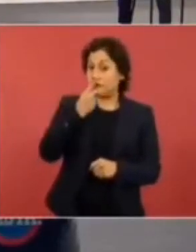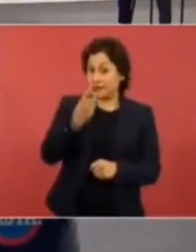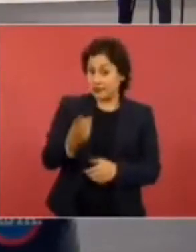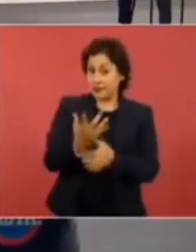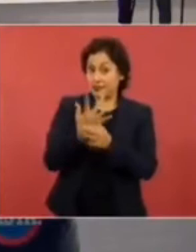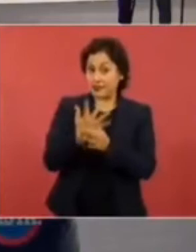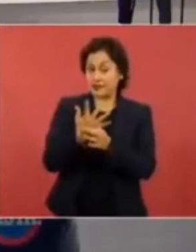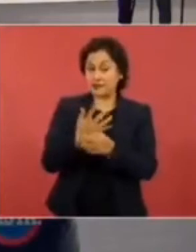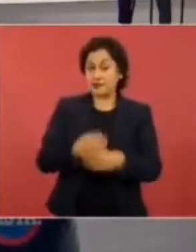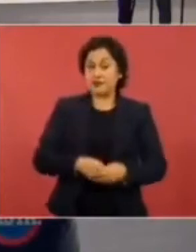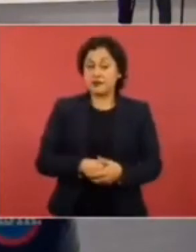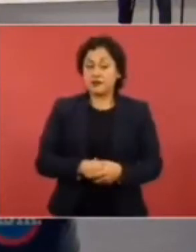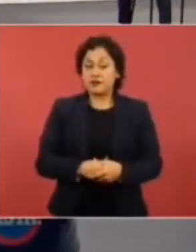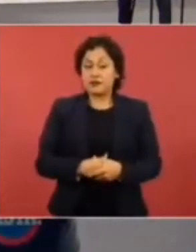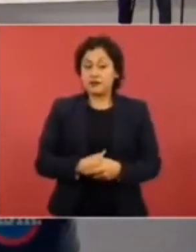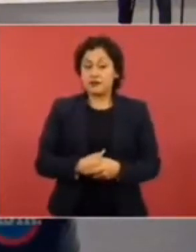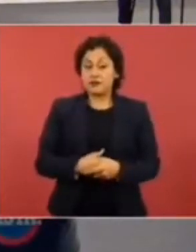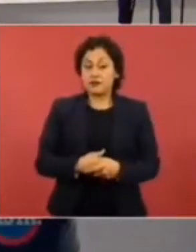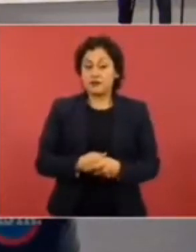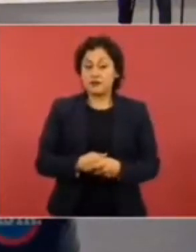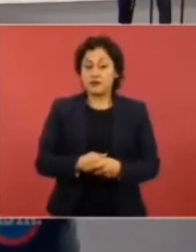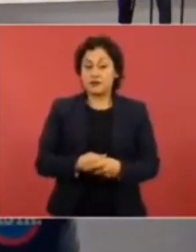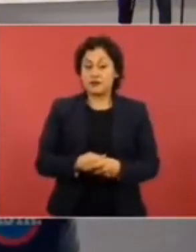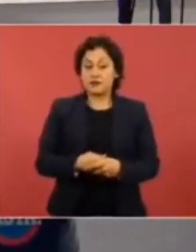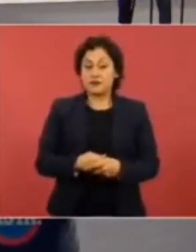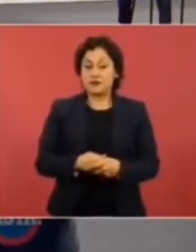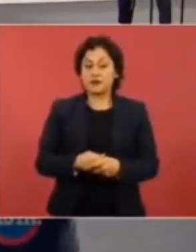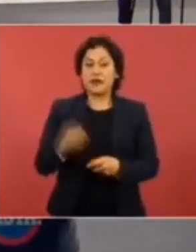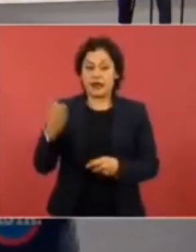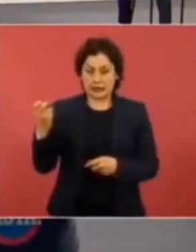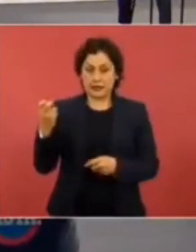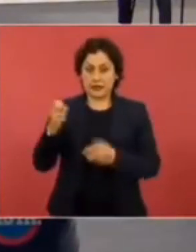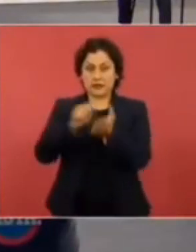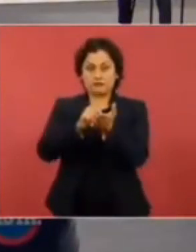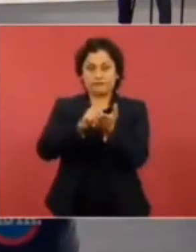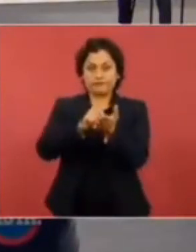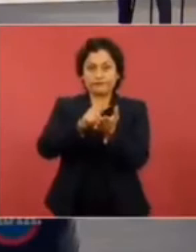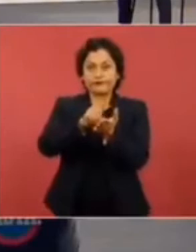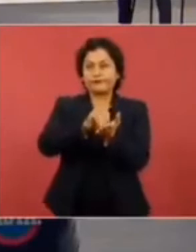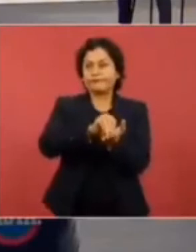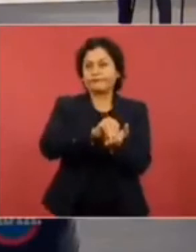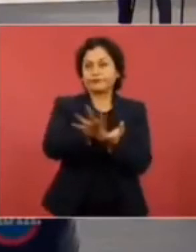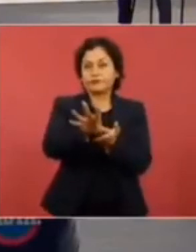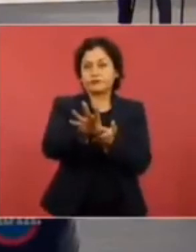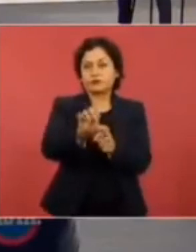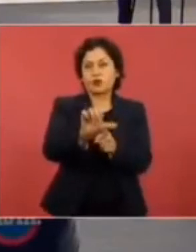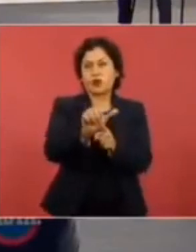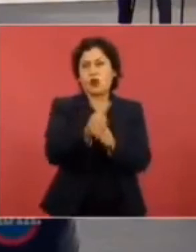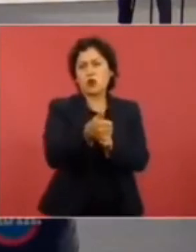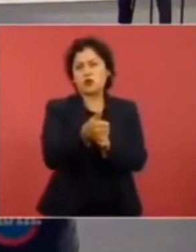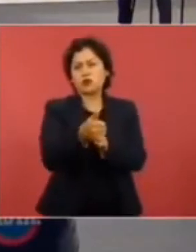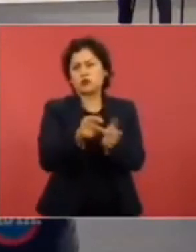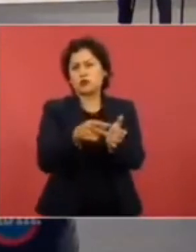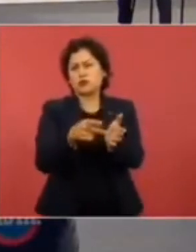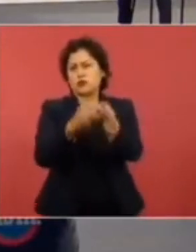matutina que se realiza desde Palacio Nacional. Y lo que López Obrador contestó fue que se debía esperar obtener la información completa para